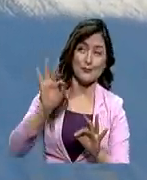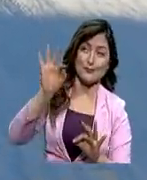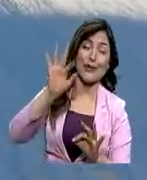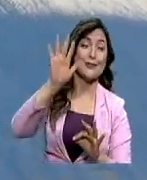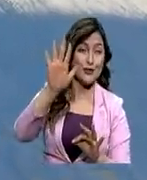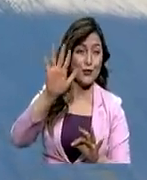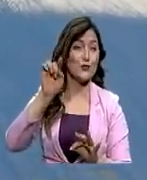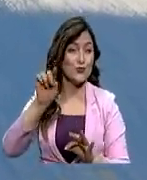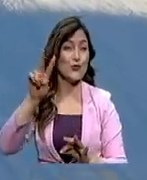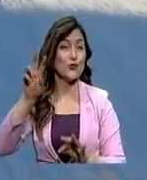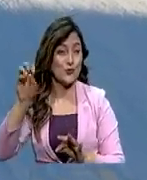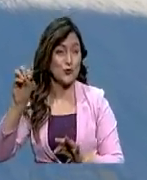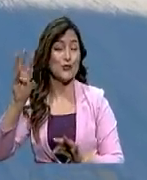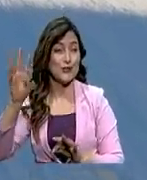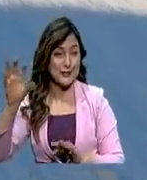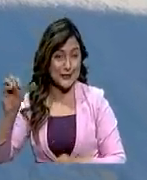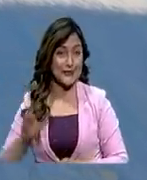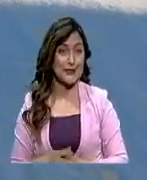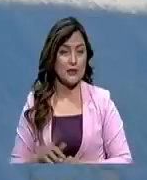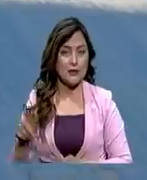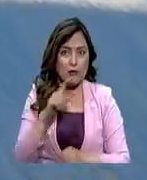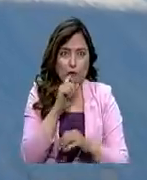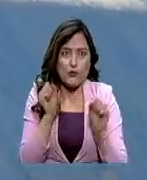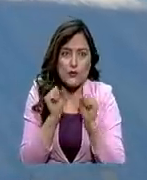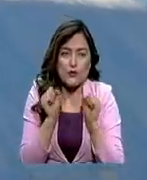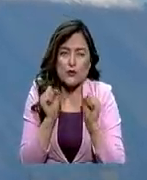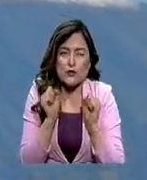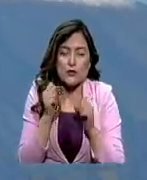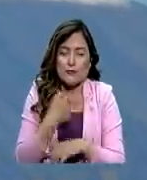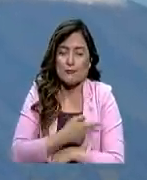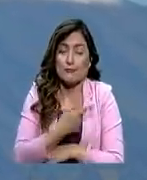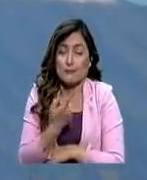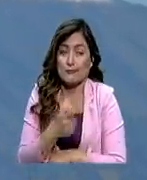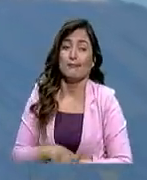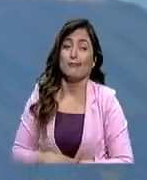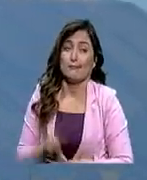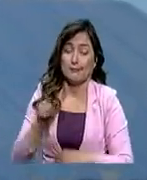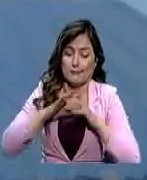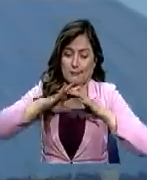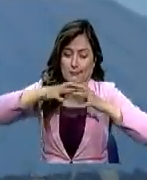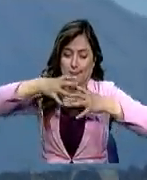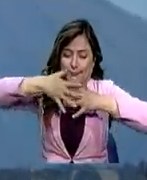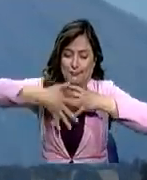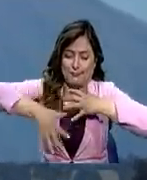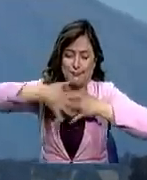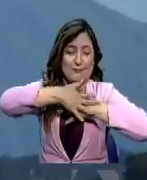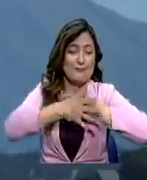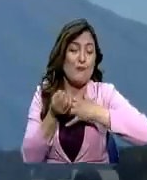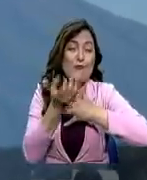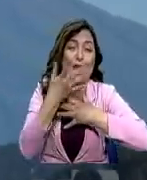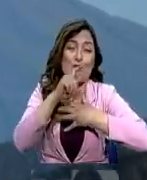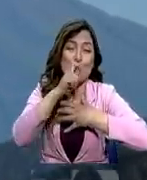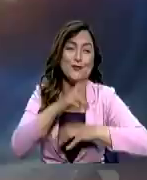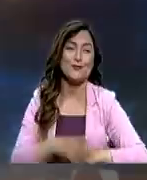5.260 metros sobre el nivel del mar. Las bajas temperaturas que se registraron en los últimos días provocó que un manto de nieve cubra esta montaña. Sebastián